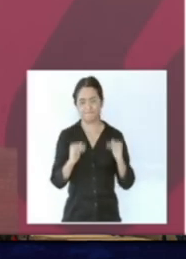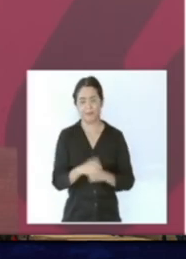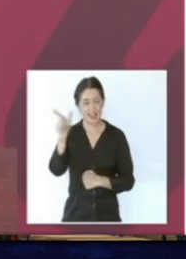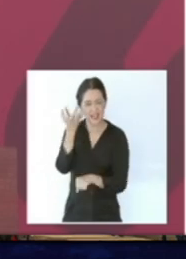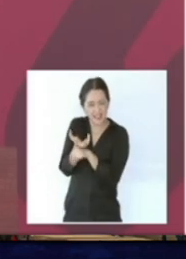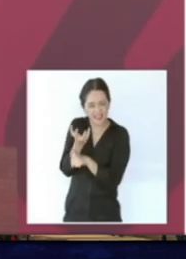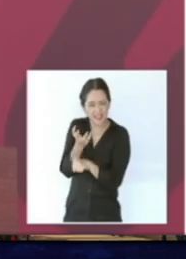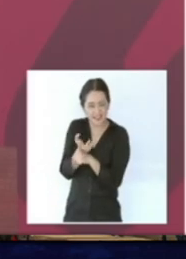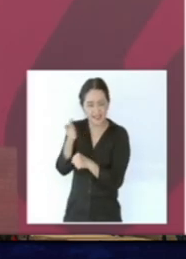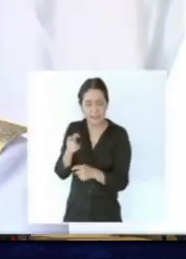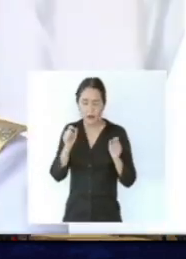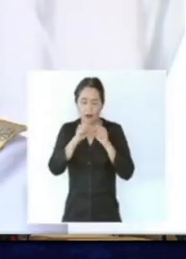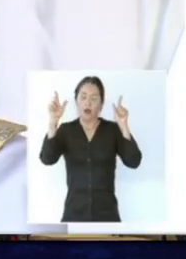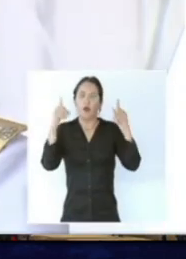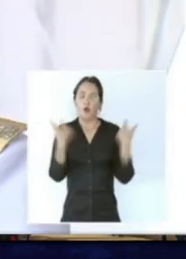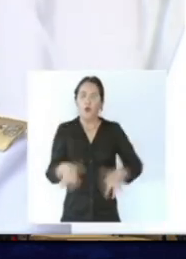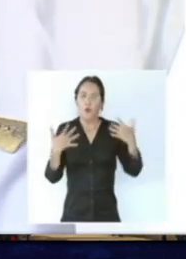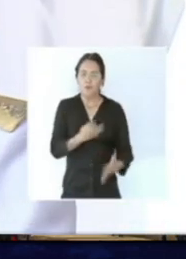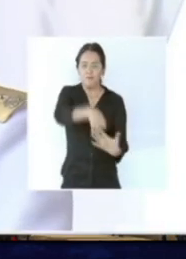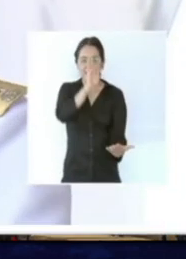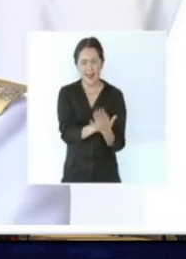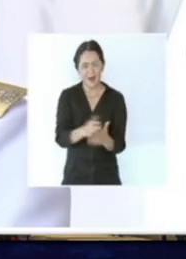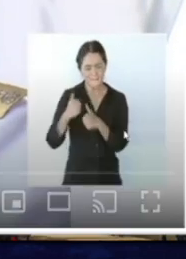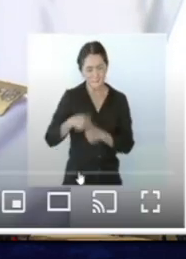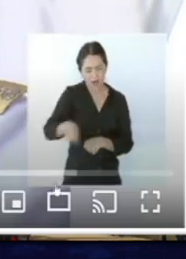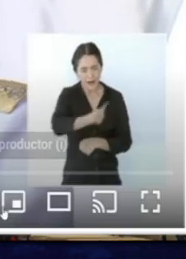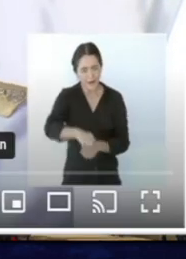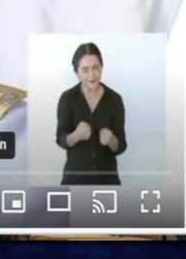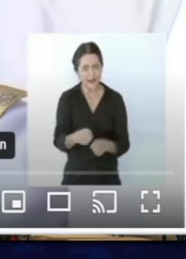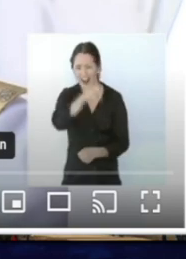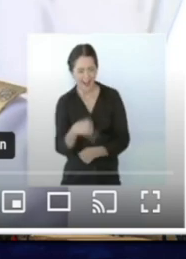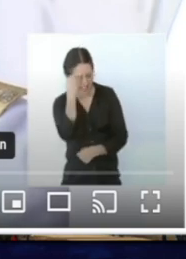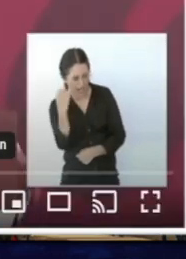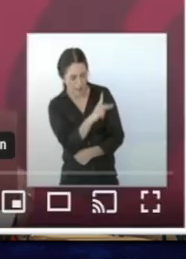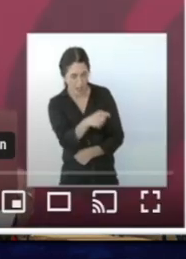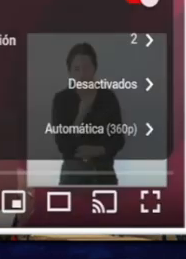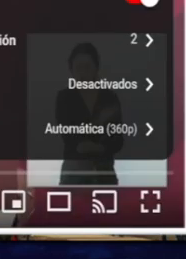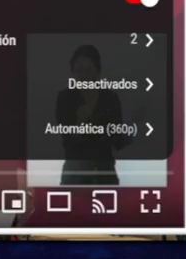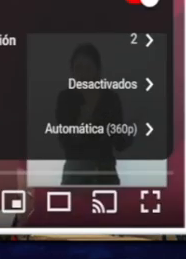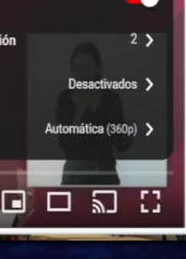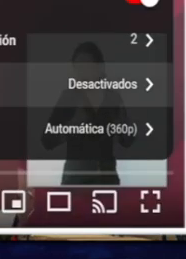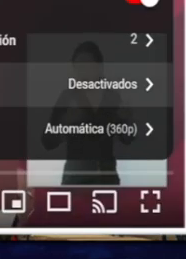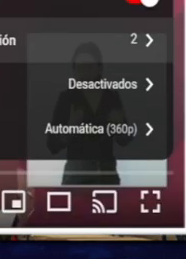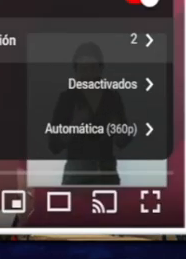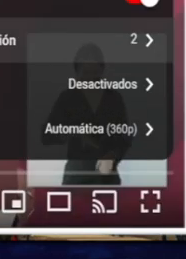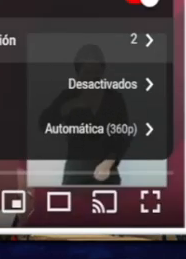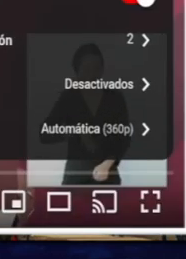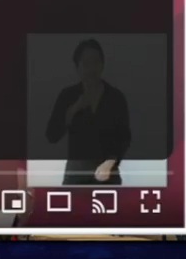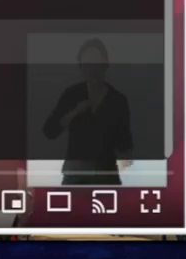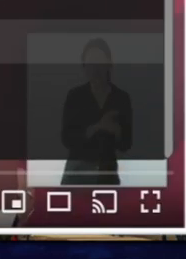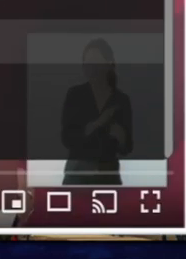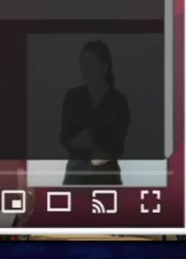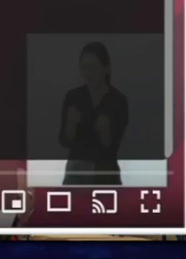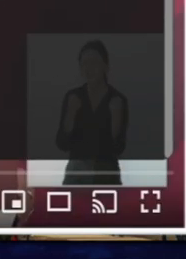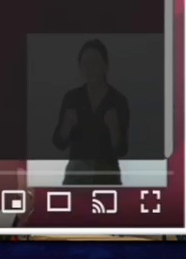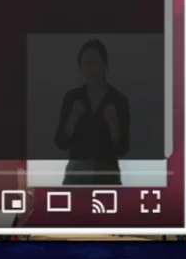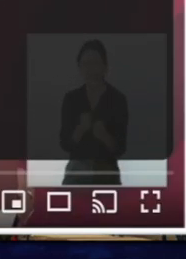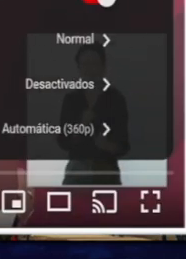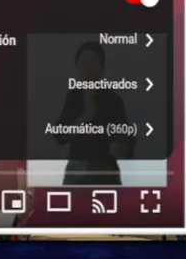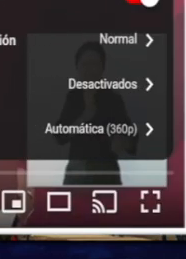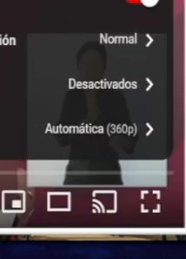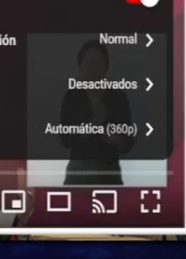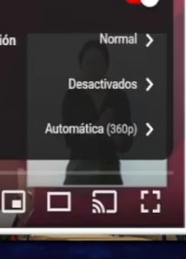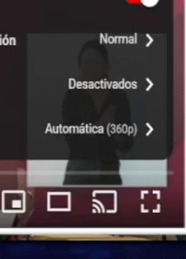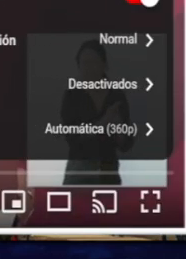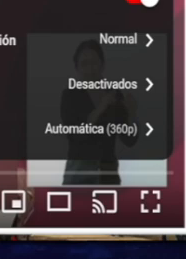los norteamericanos se muestran admirados del heroísmo de Los cadetes de la escuela naval nunca creyeron que unos niños lucharán con tan grande nuevo por defender el punto más